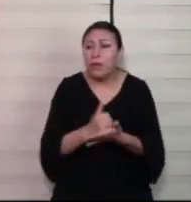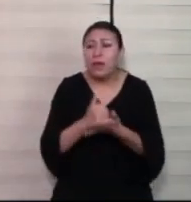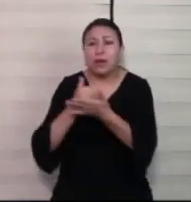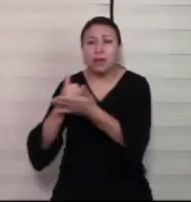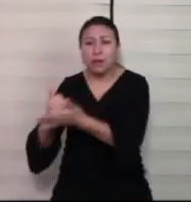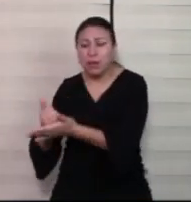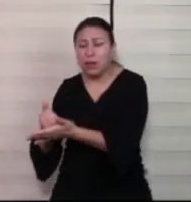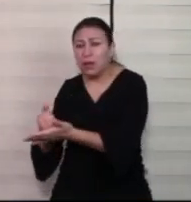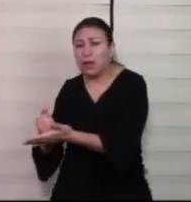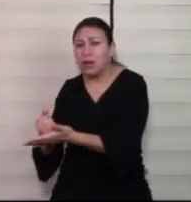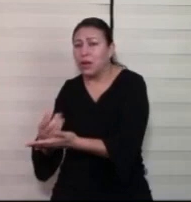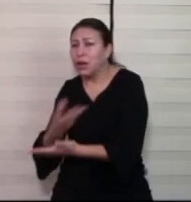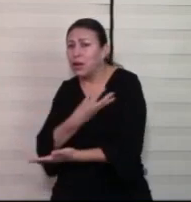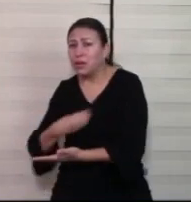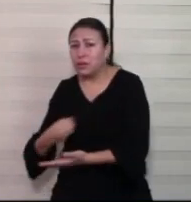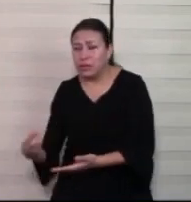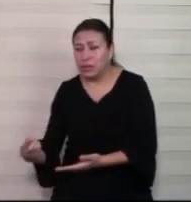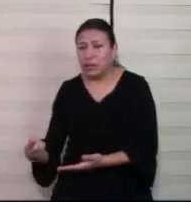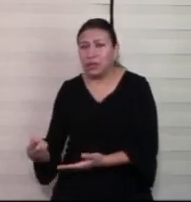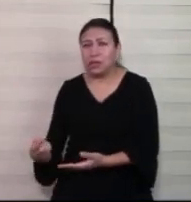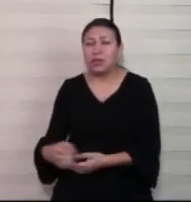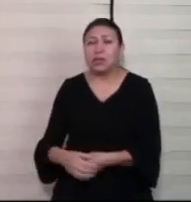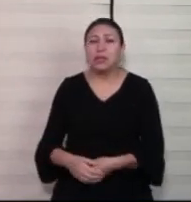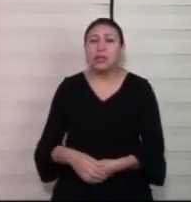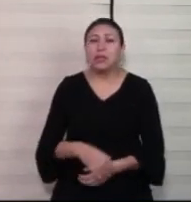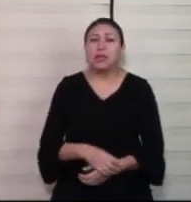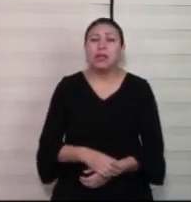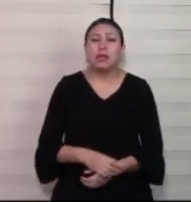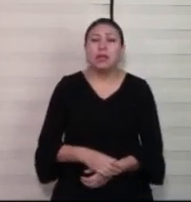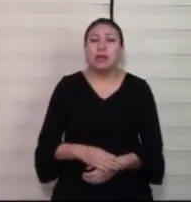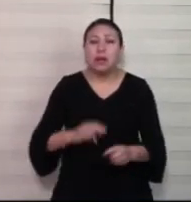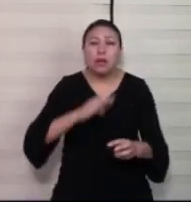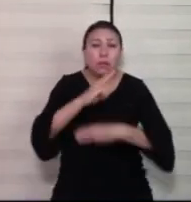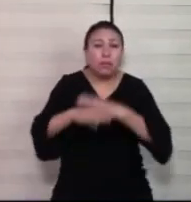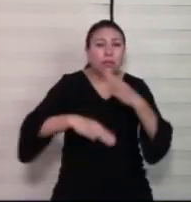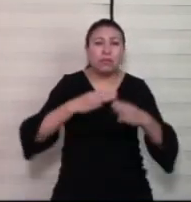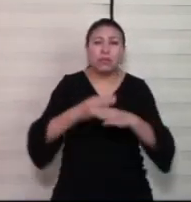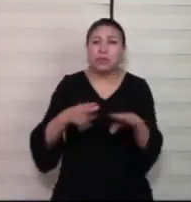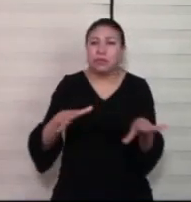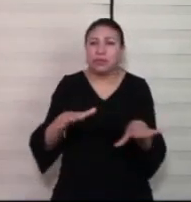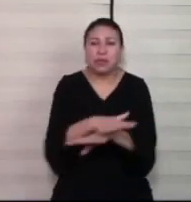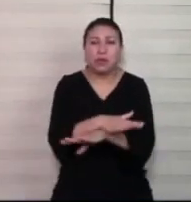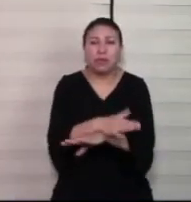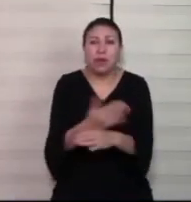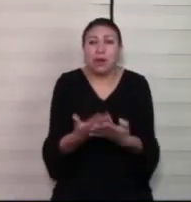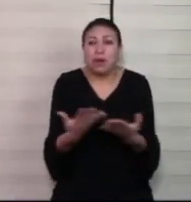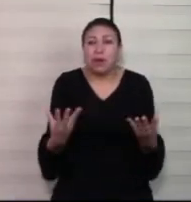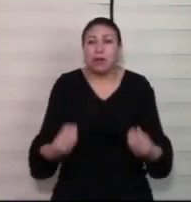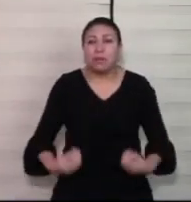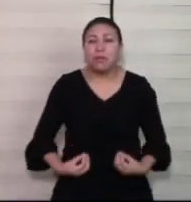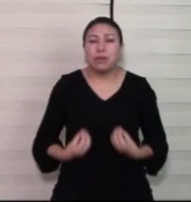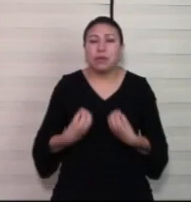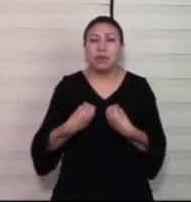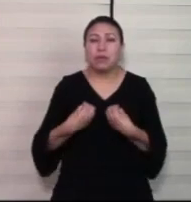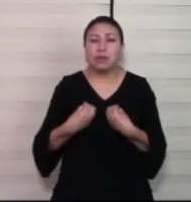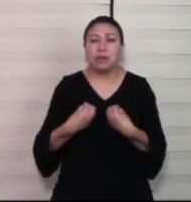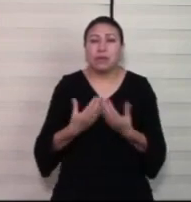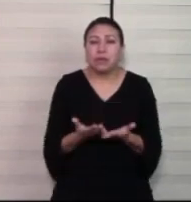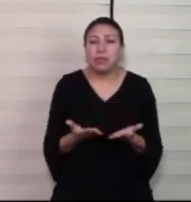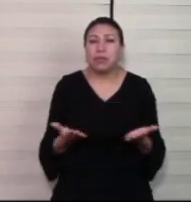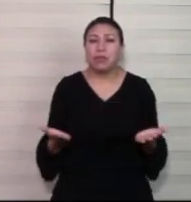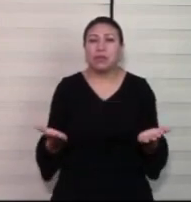hijos. El mundo ha cambiado. Y estamos viviendo el